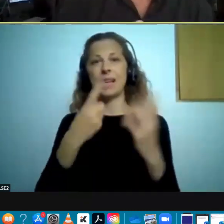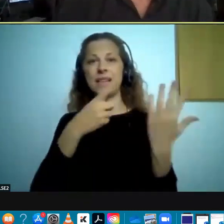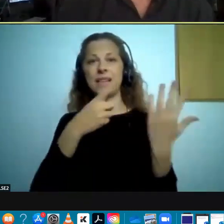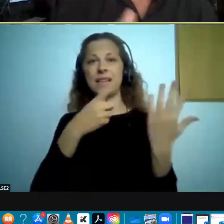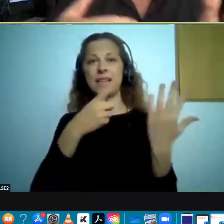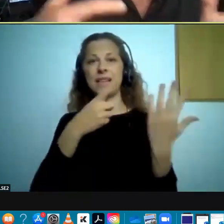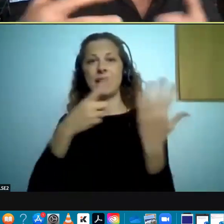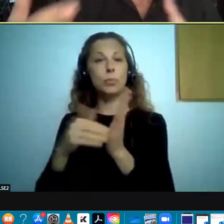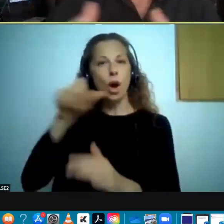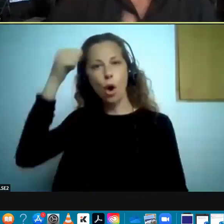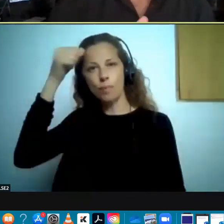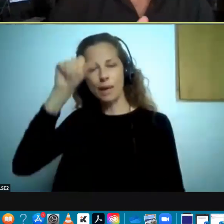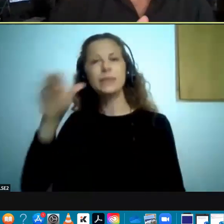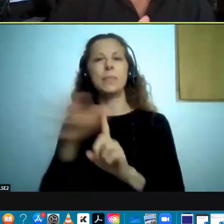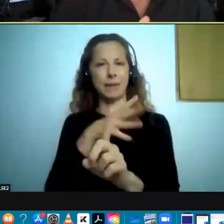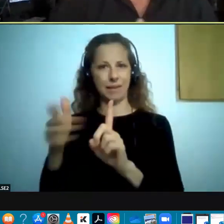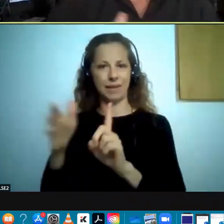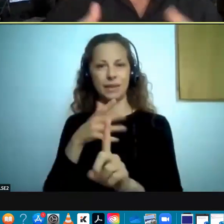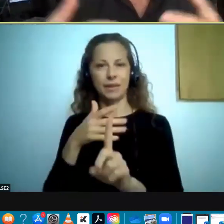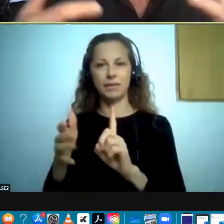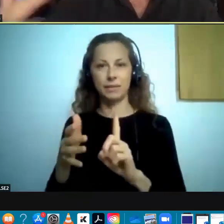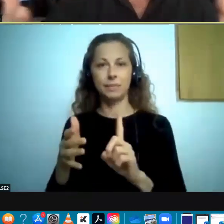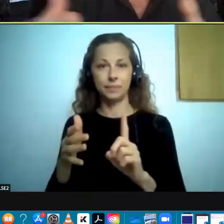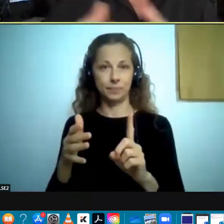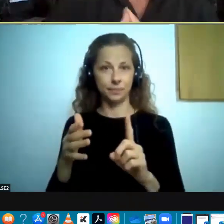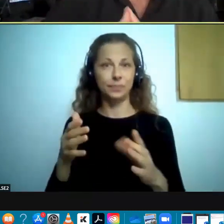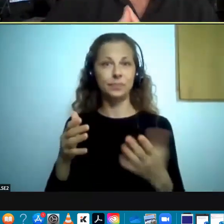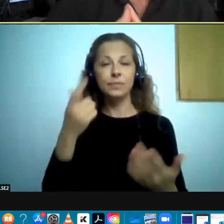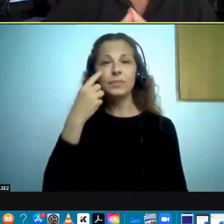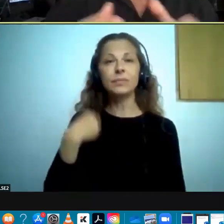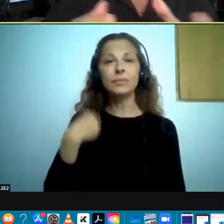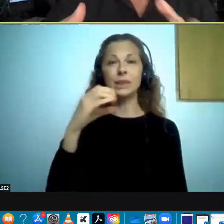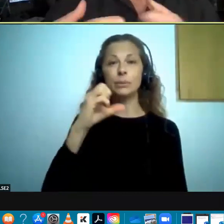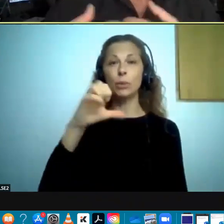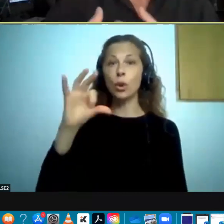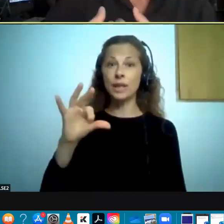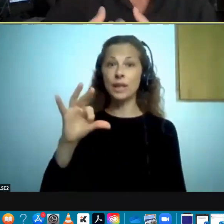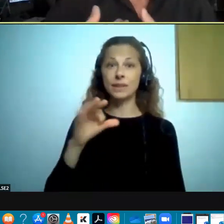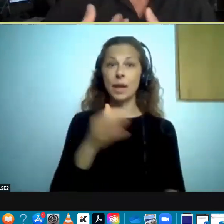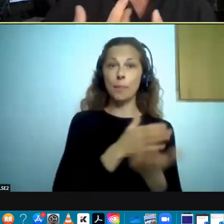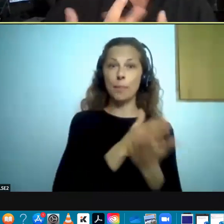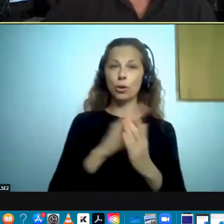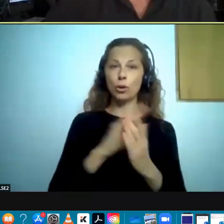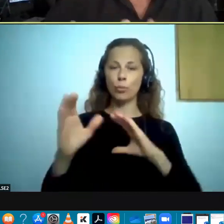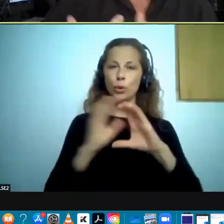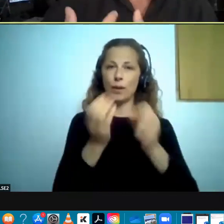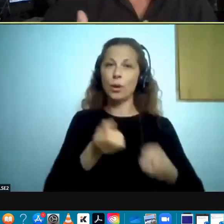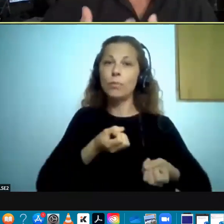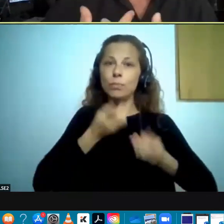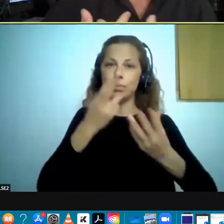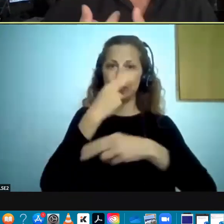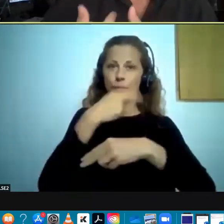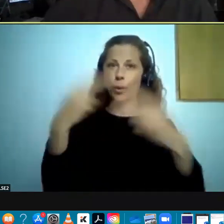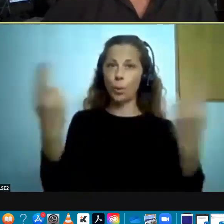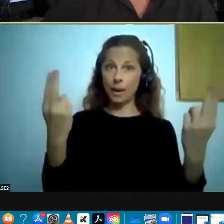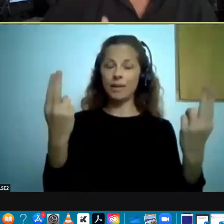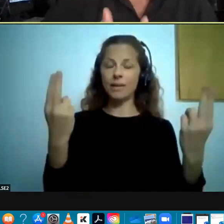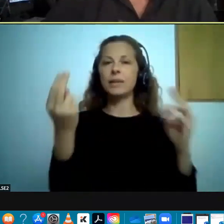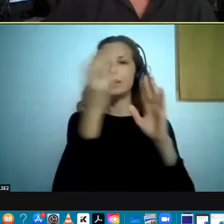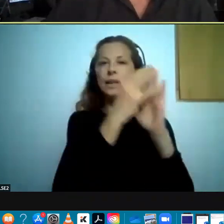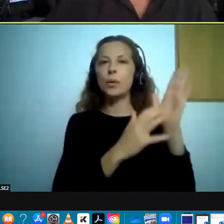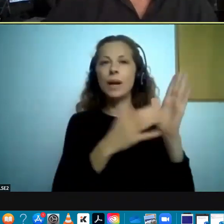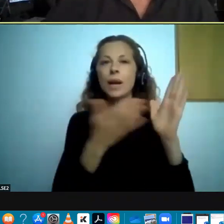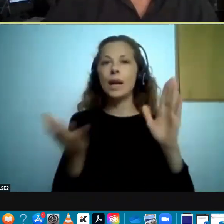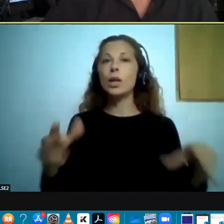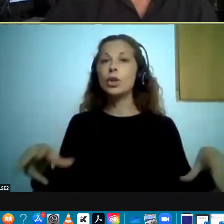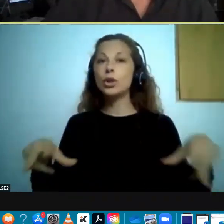aparece en las estadísticas y de la que tenemos conocimiento a través de los medios de comunicación, el porcentaje de población que considera que la